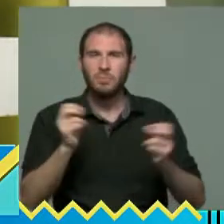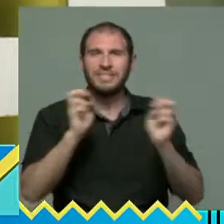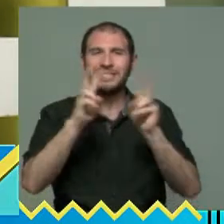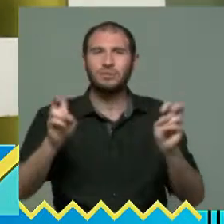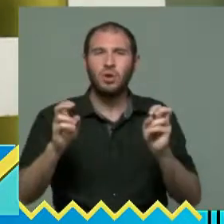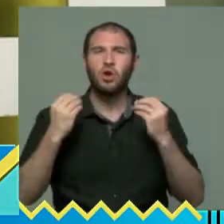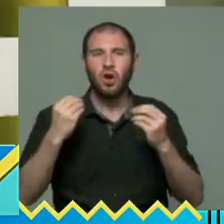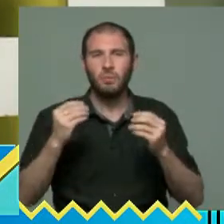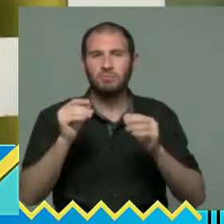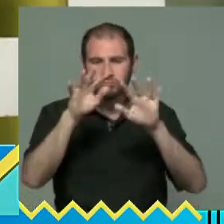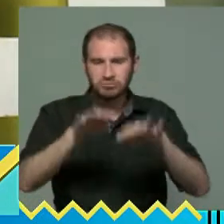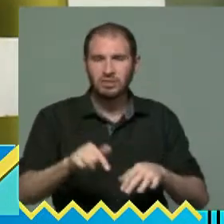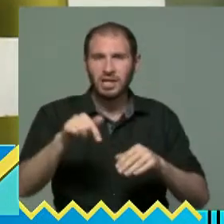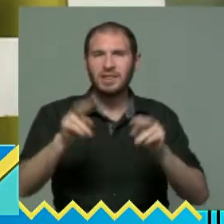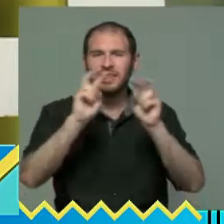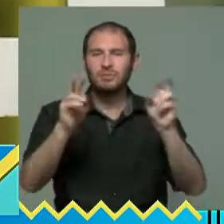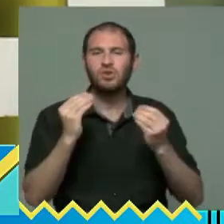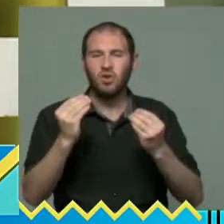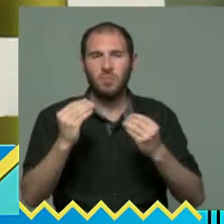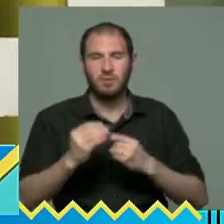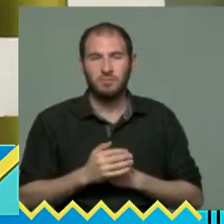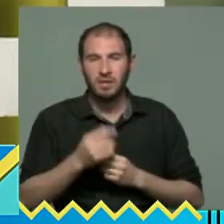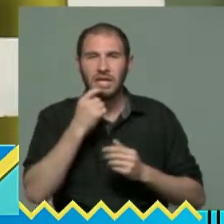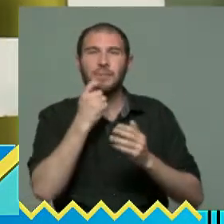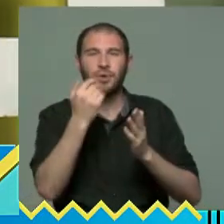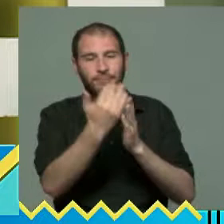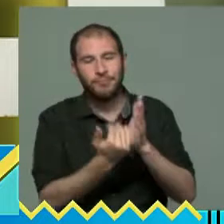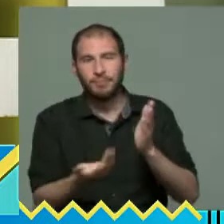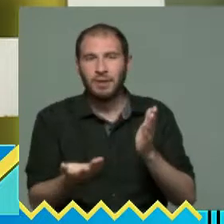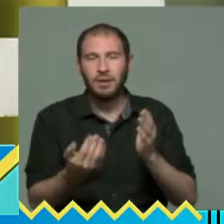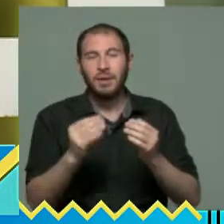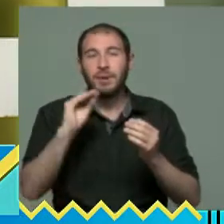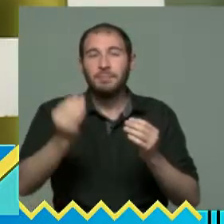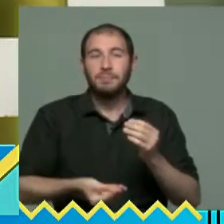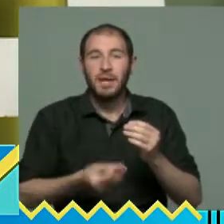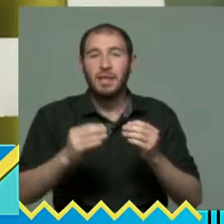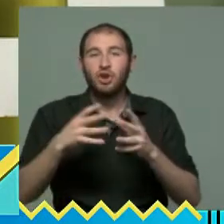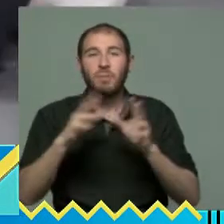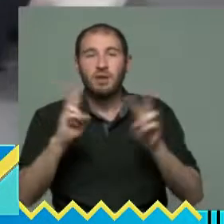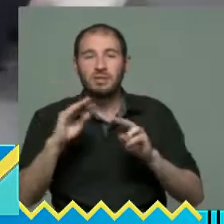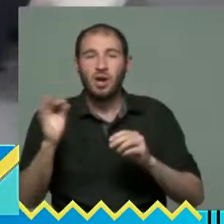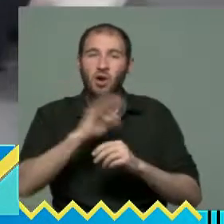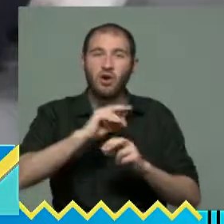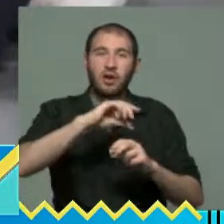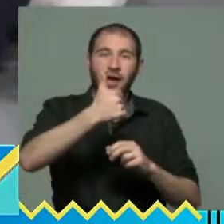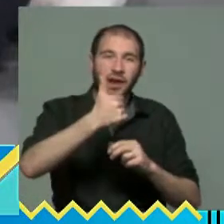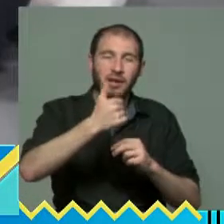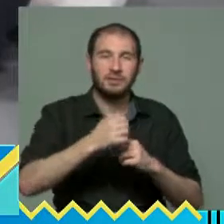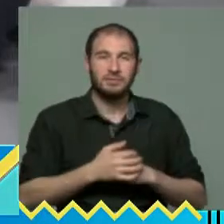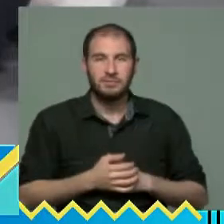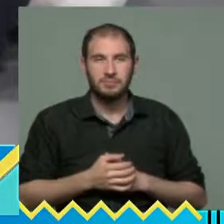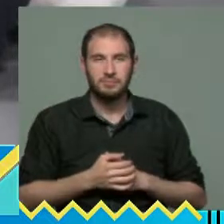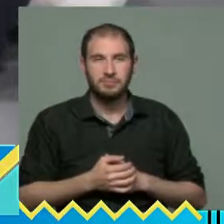titular una nota en este caso? Y me gustaría poner algunos ejemplos. Por ejemplo, derrota del Partido Justicialista o victoria